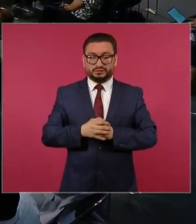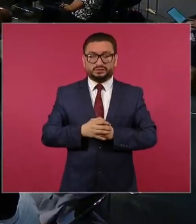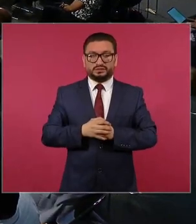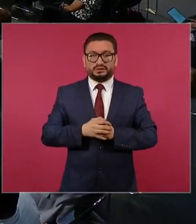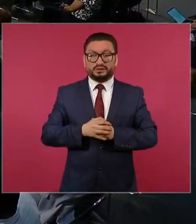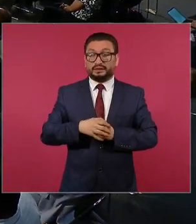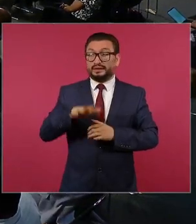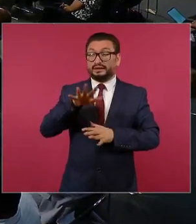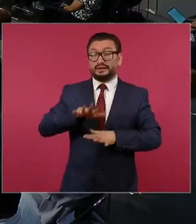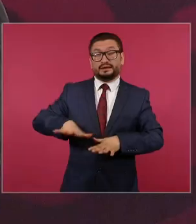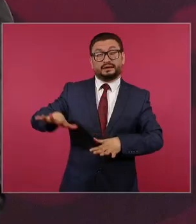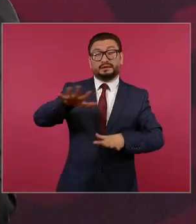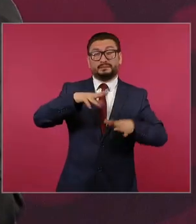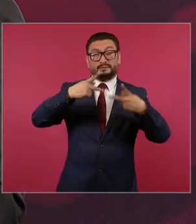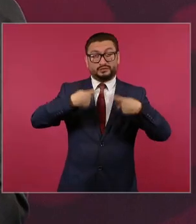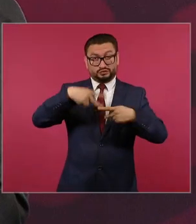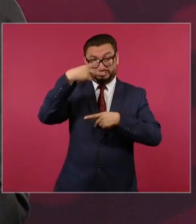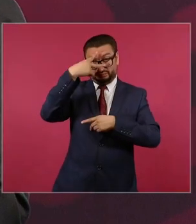el pueblo manda,